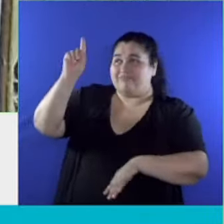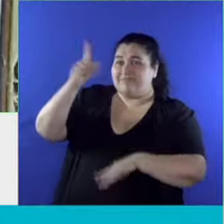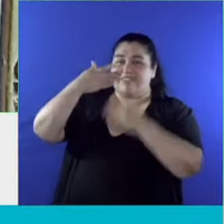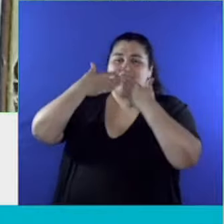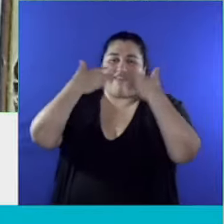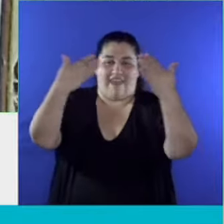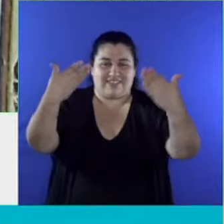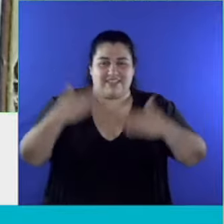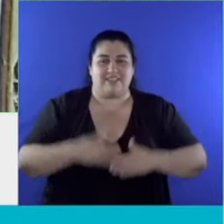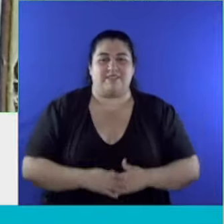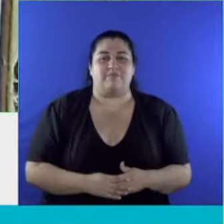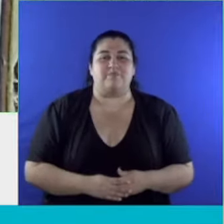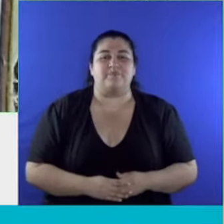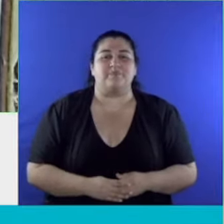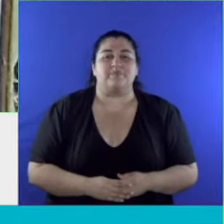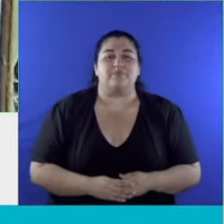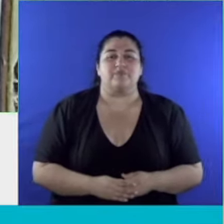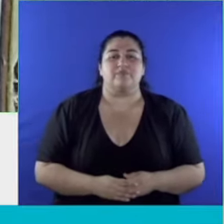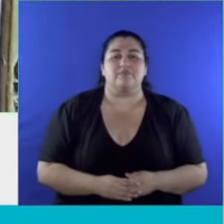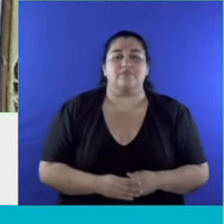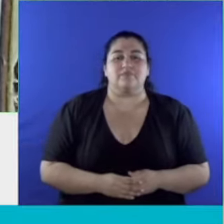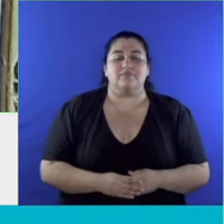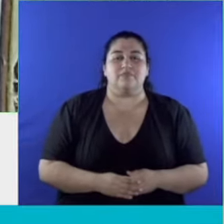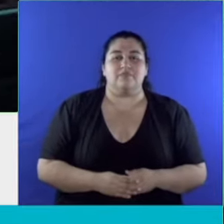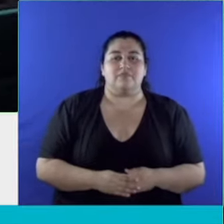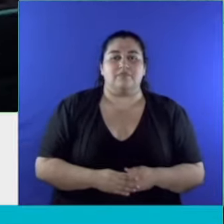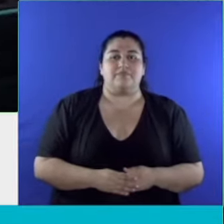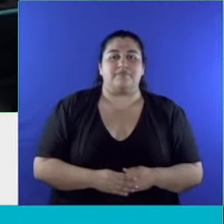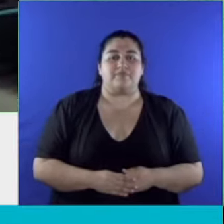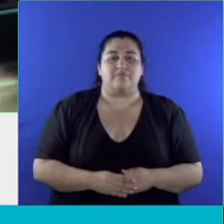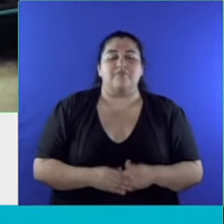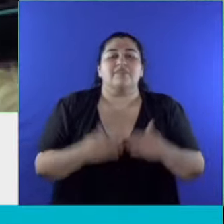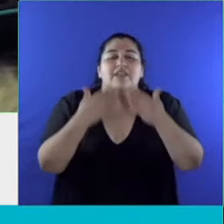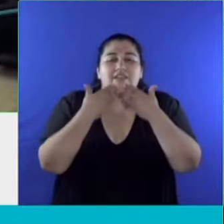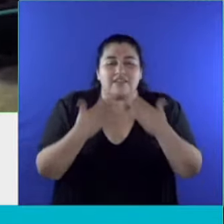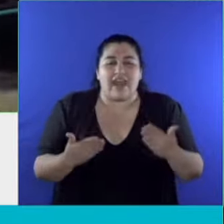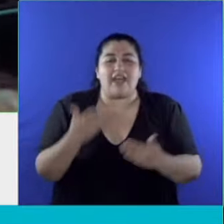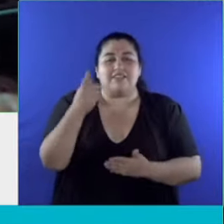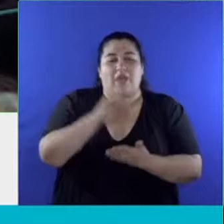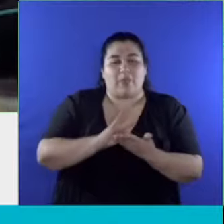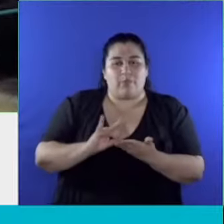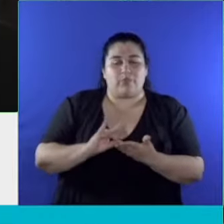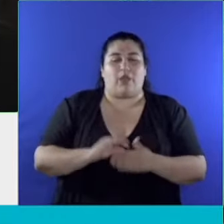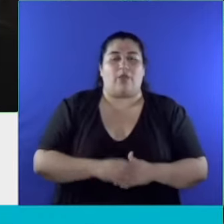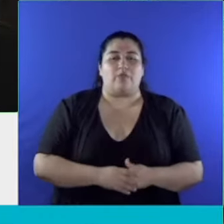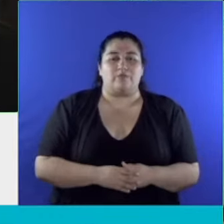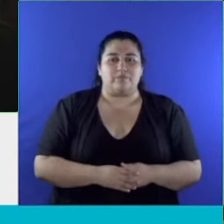apoyar este proyecto Muchas gracias señor